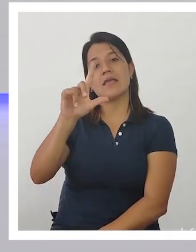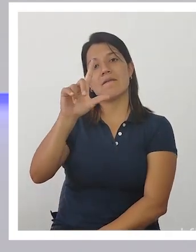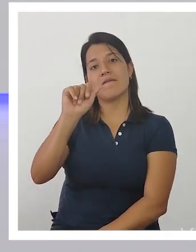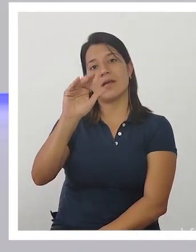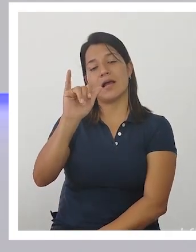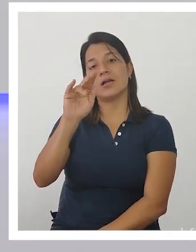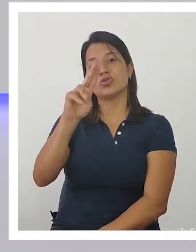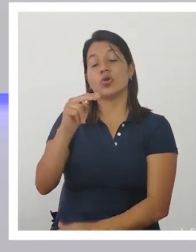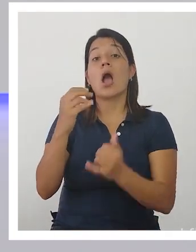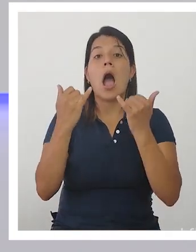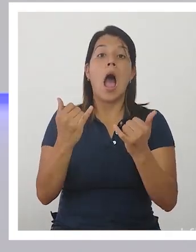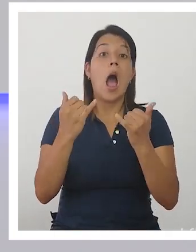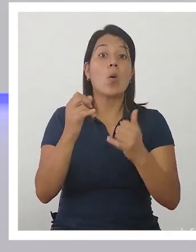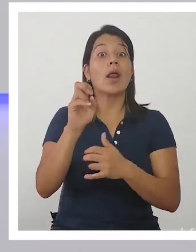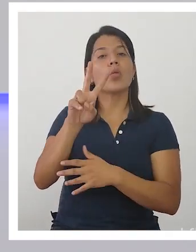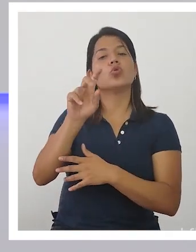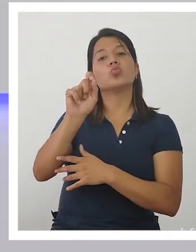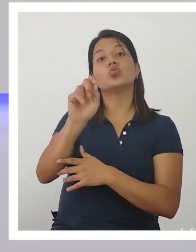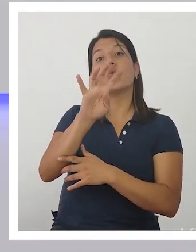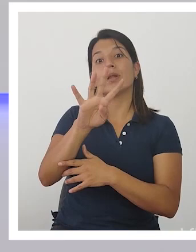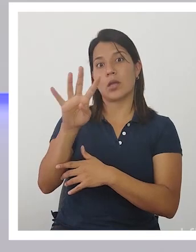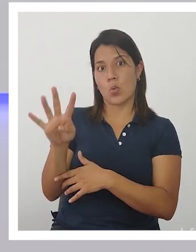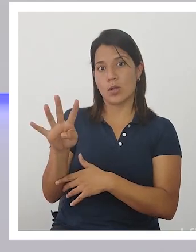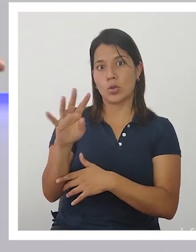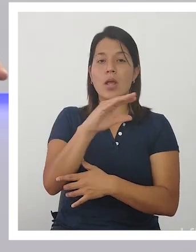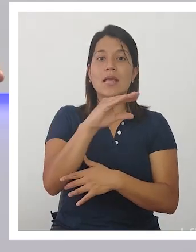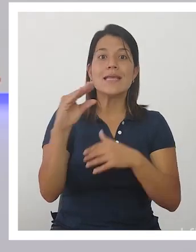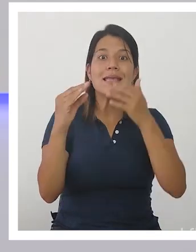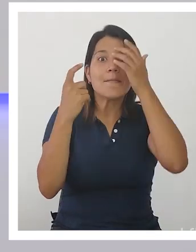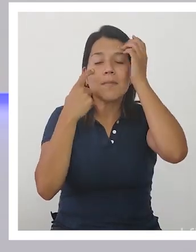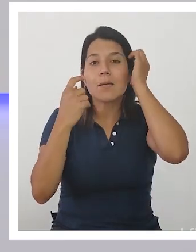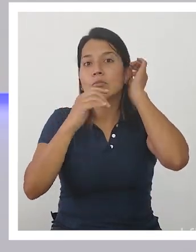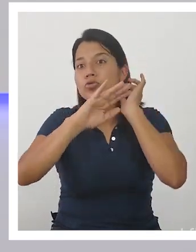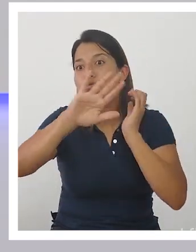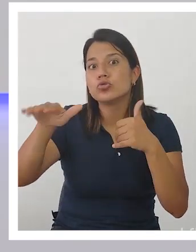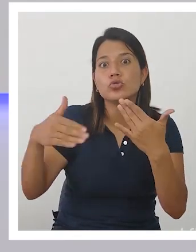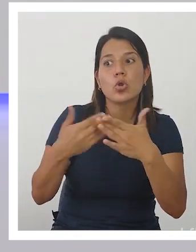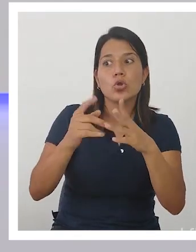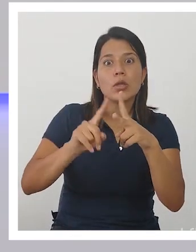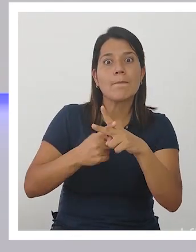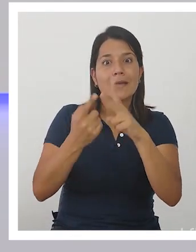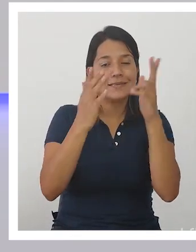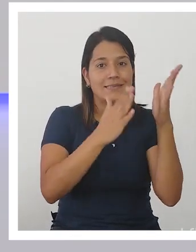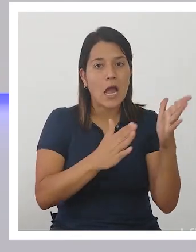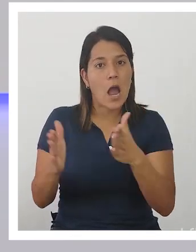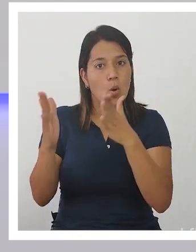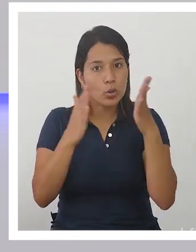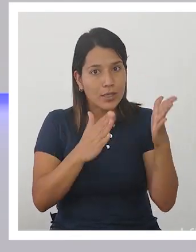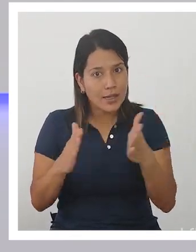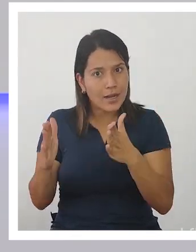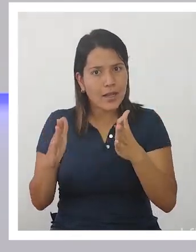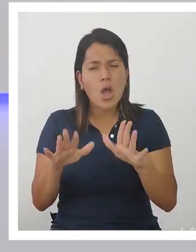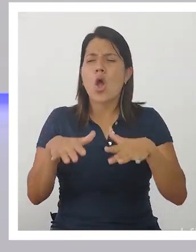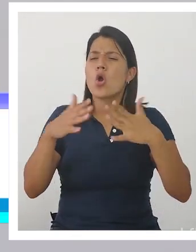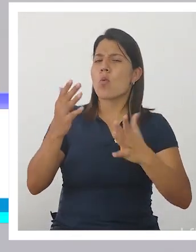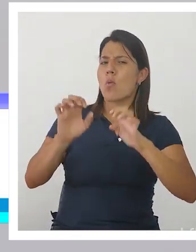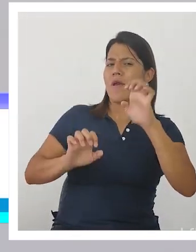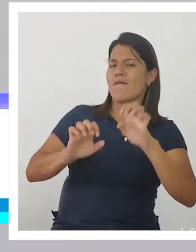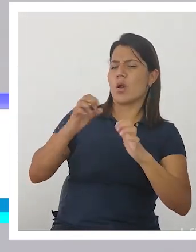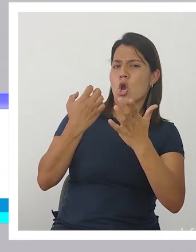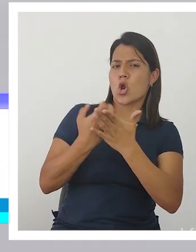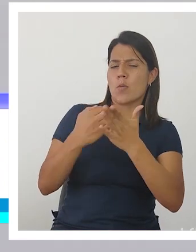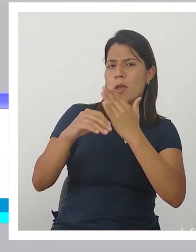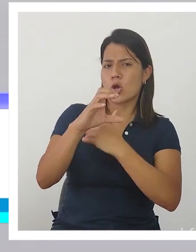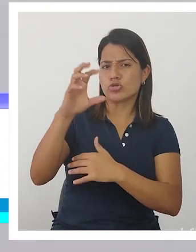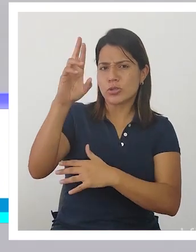2.44, sí, hasta este momento, y vemos que todo se empieza a acomodar. ¿Cómo medimos nosotros la economía costarricense? Por el tipo de cambio.